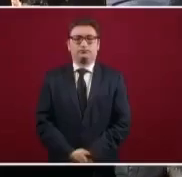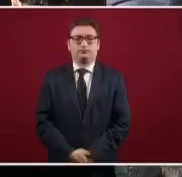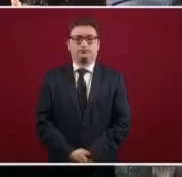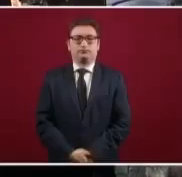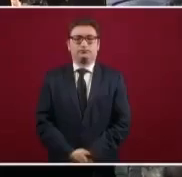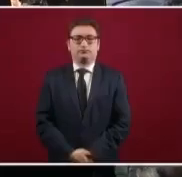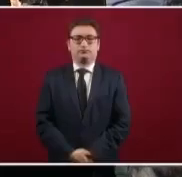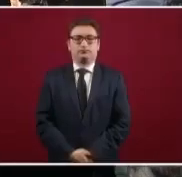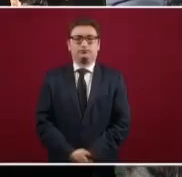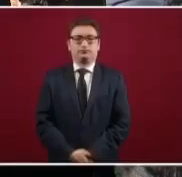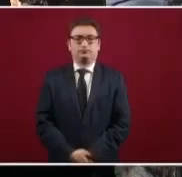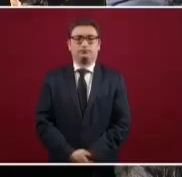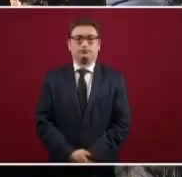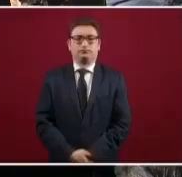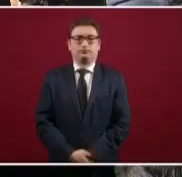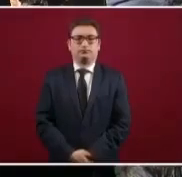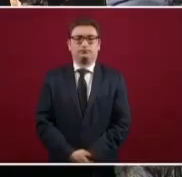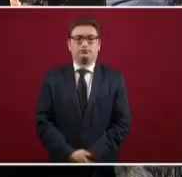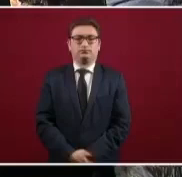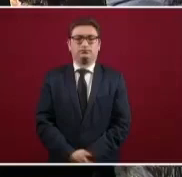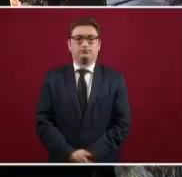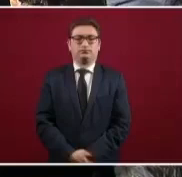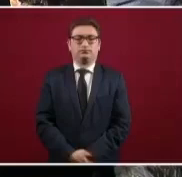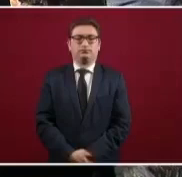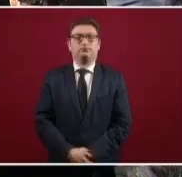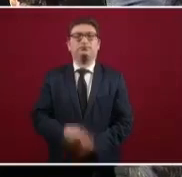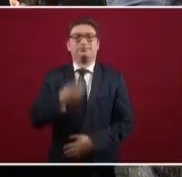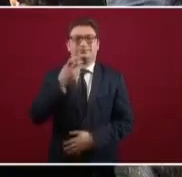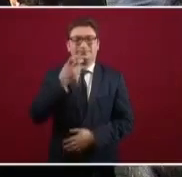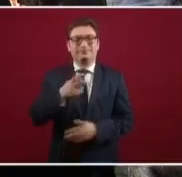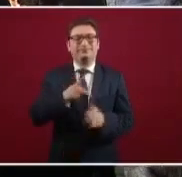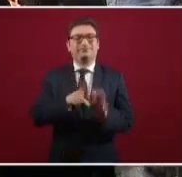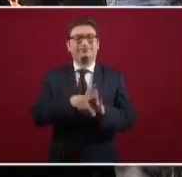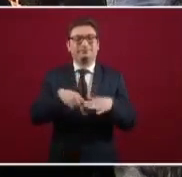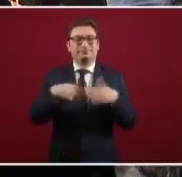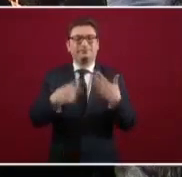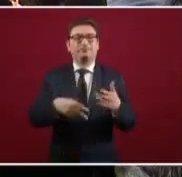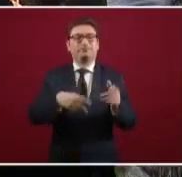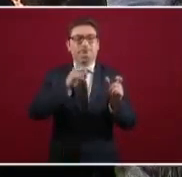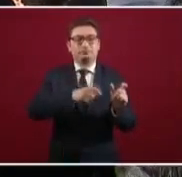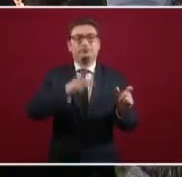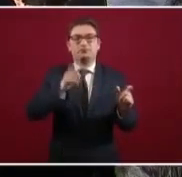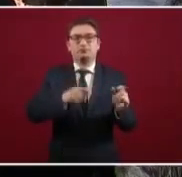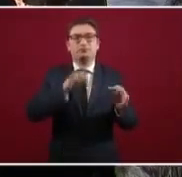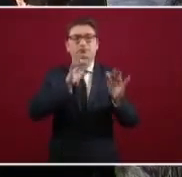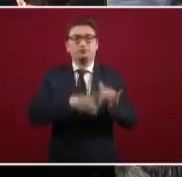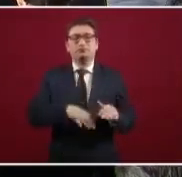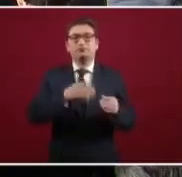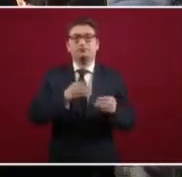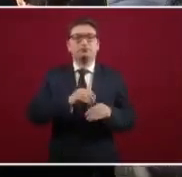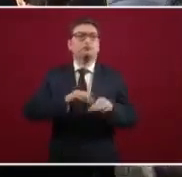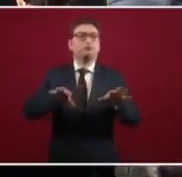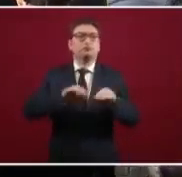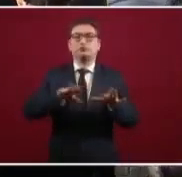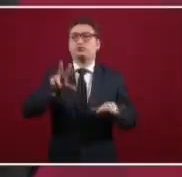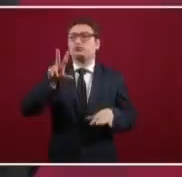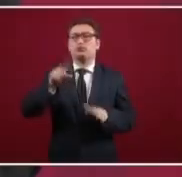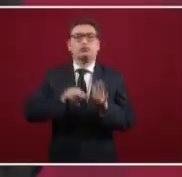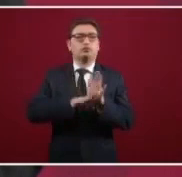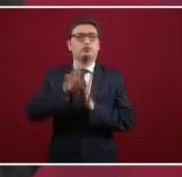y por eso constantemente en las columnas de crecimiento de crecimiento de crecimiento